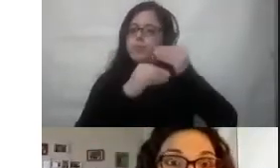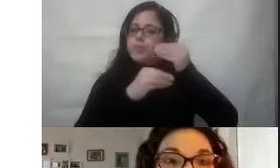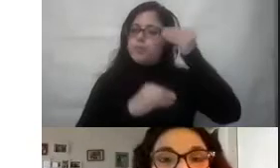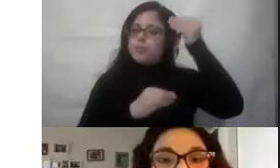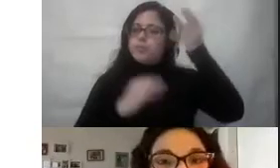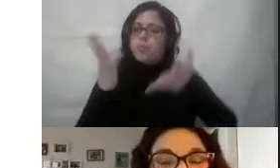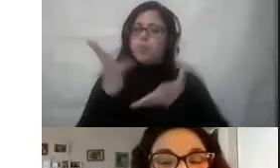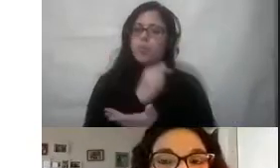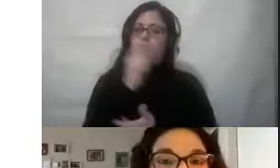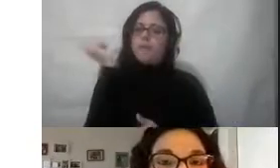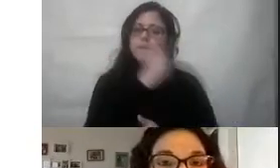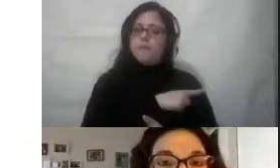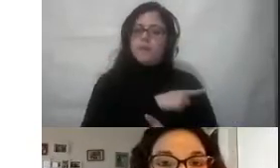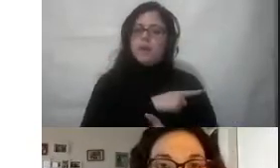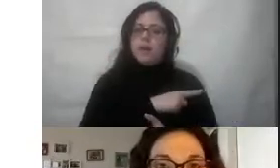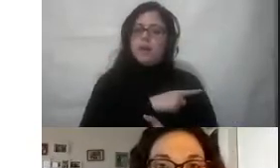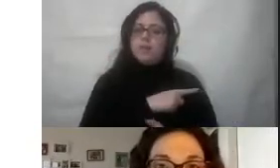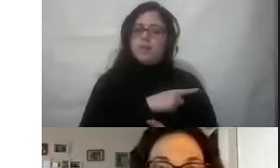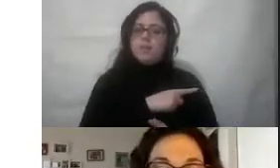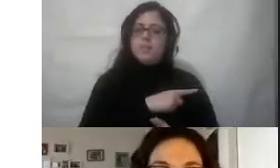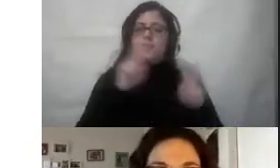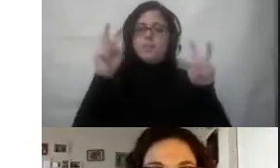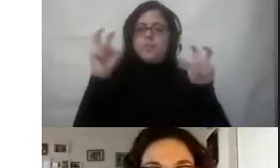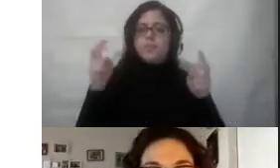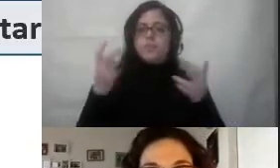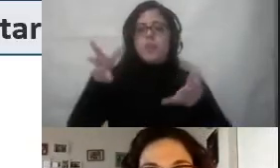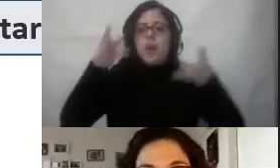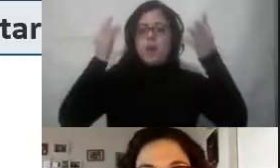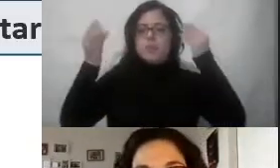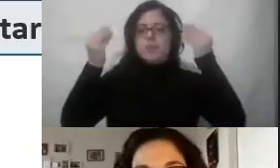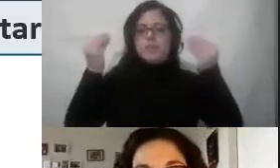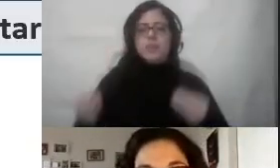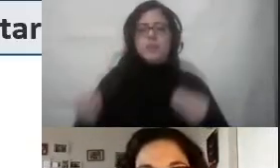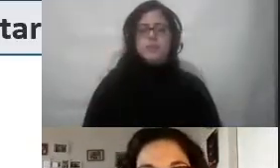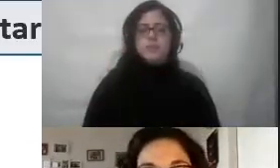final, ¿verdad?, del logro en el aprendizaje.